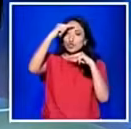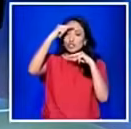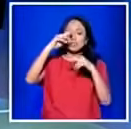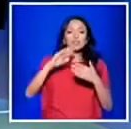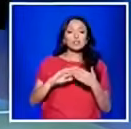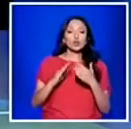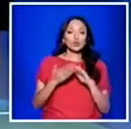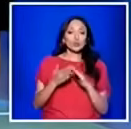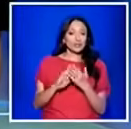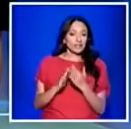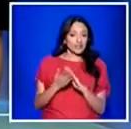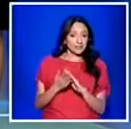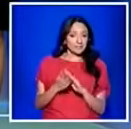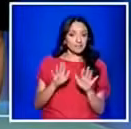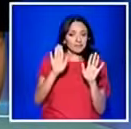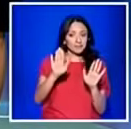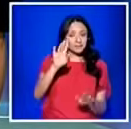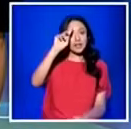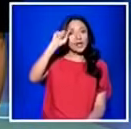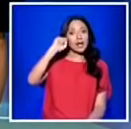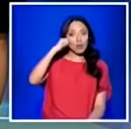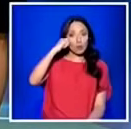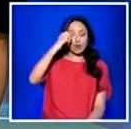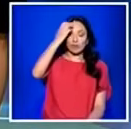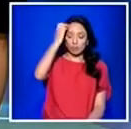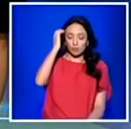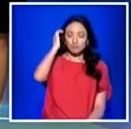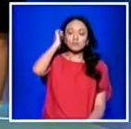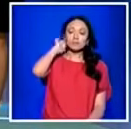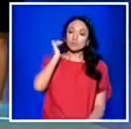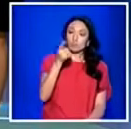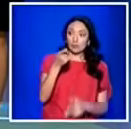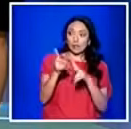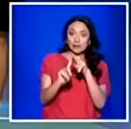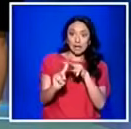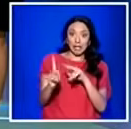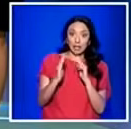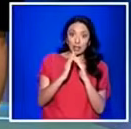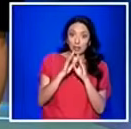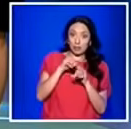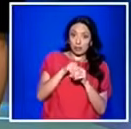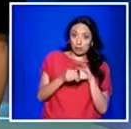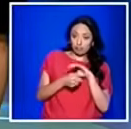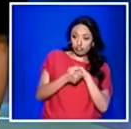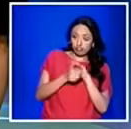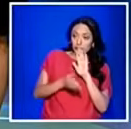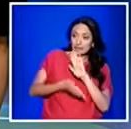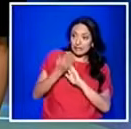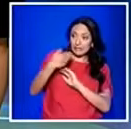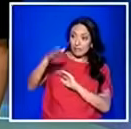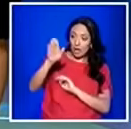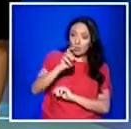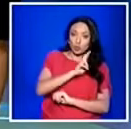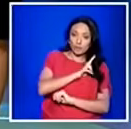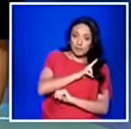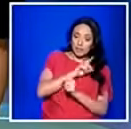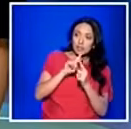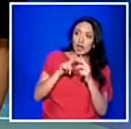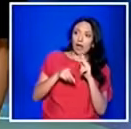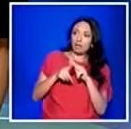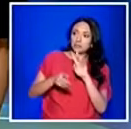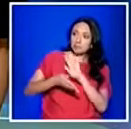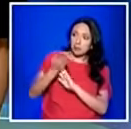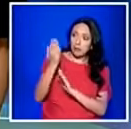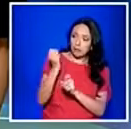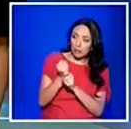la Comunidad. Queremos recordarles a quienes ya van a salir en los próximos minutos de sus casas, tienen que dirigirse a la universidad, a sus distintos